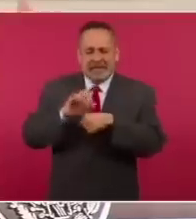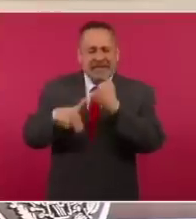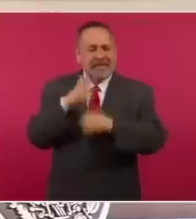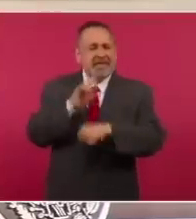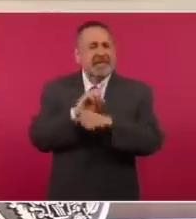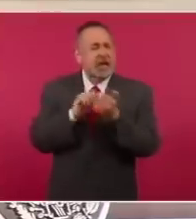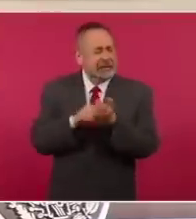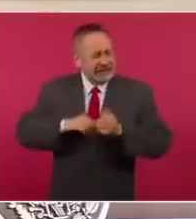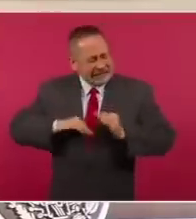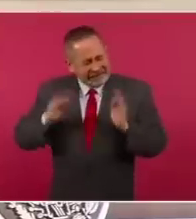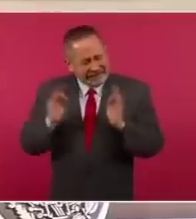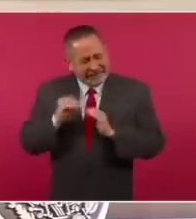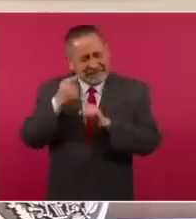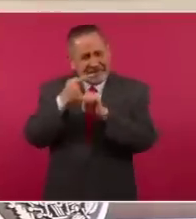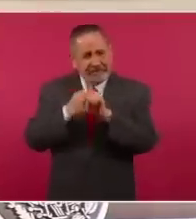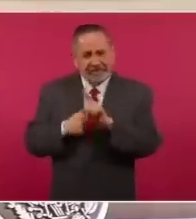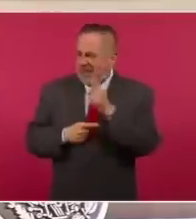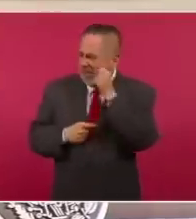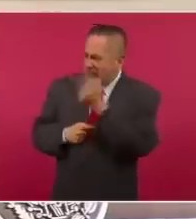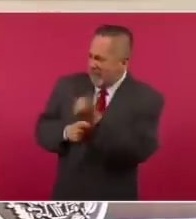Imagínense hacer eso.